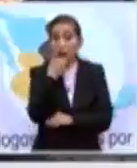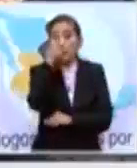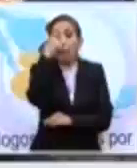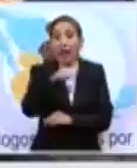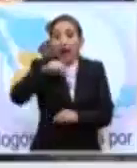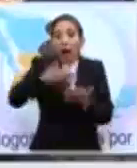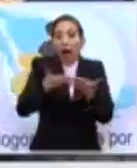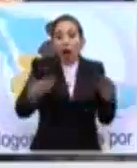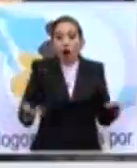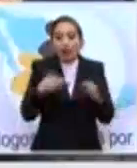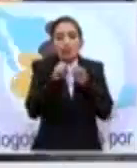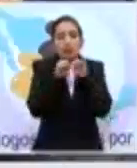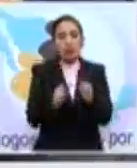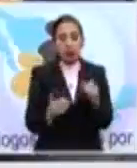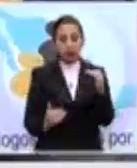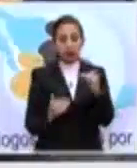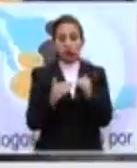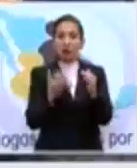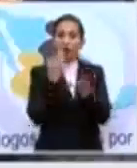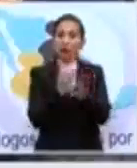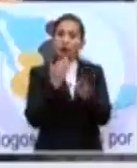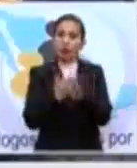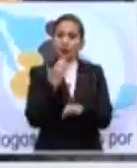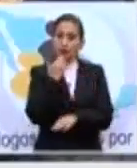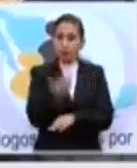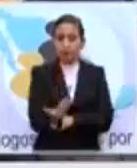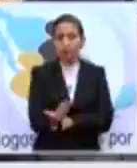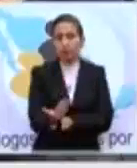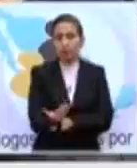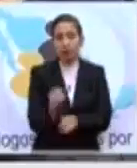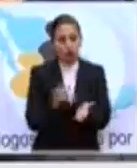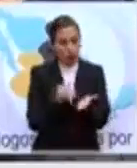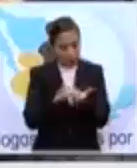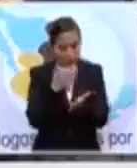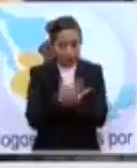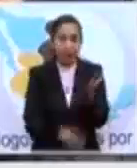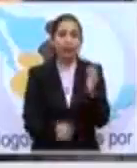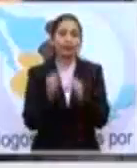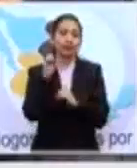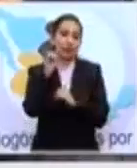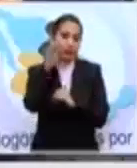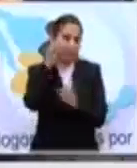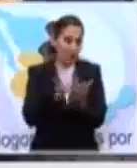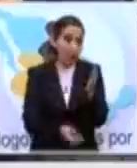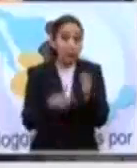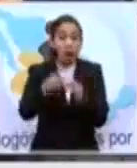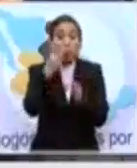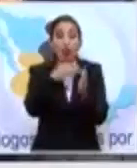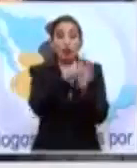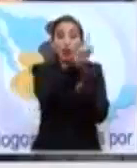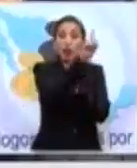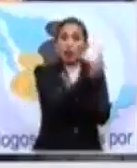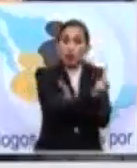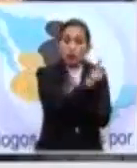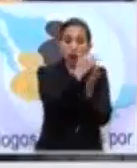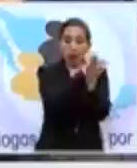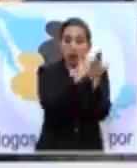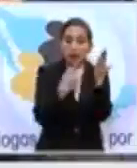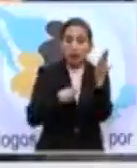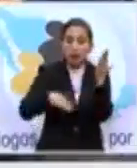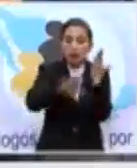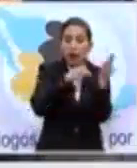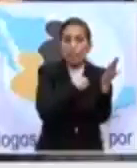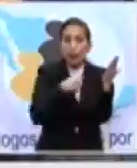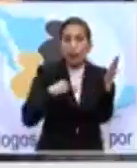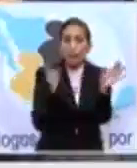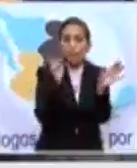que hoy tengamos el sistema de salud que tenemos ahora en México, que todavía nos falta mucho, sí, pero en 2001 solamente la mitad de la población tenía